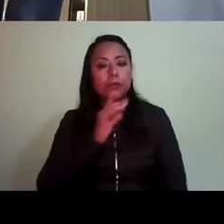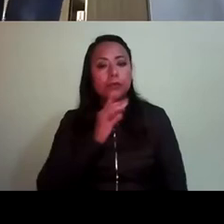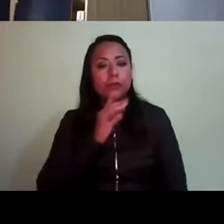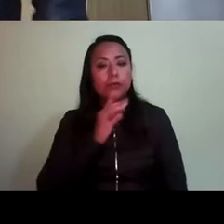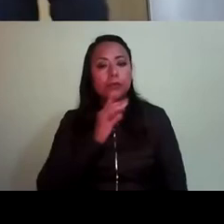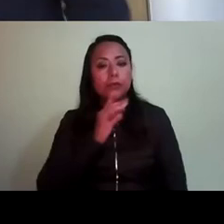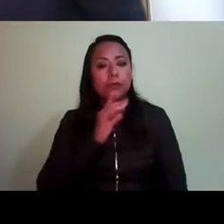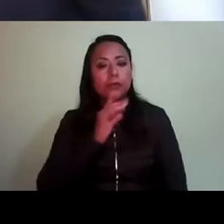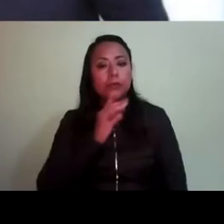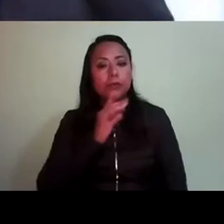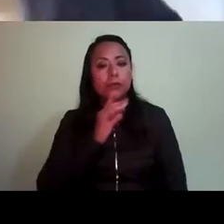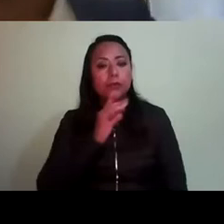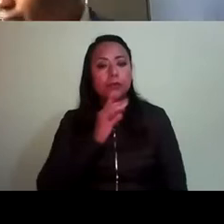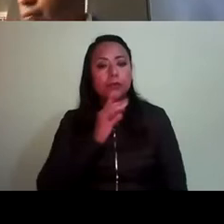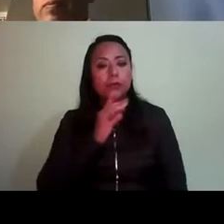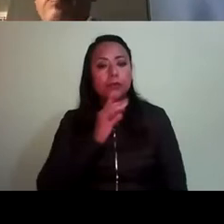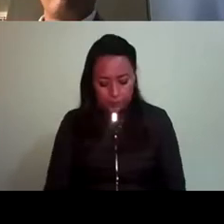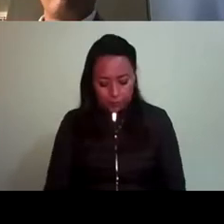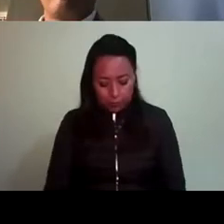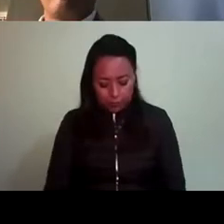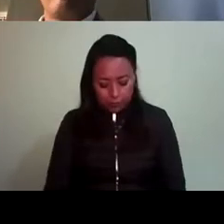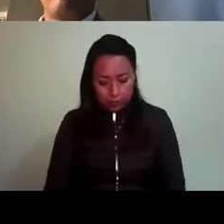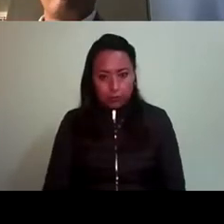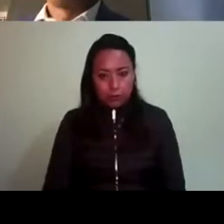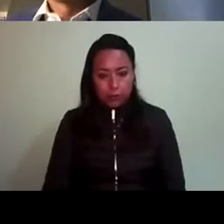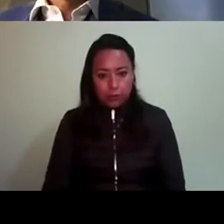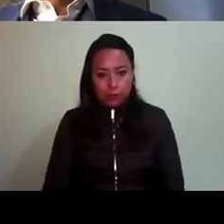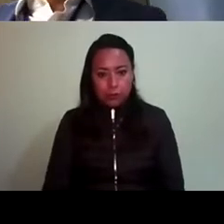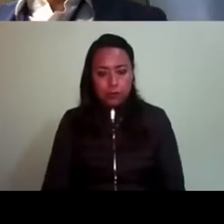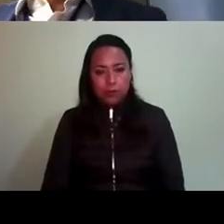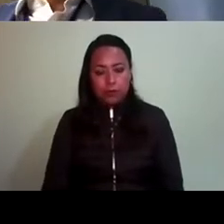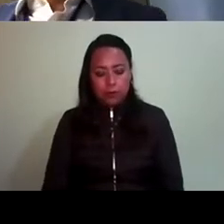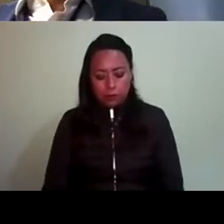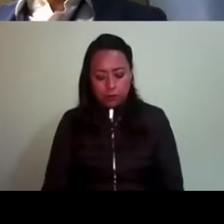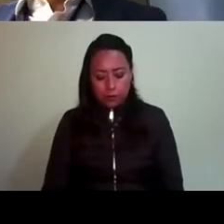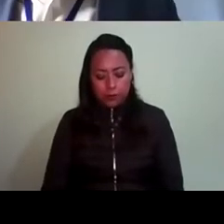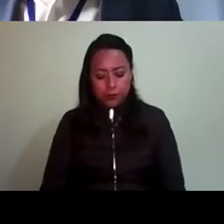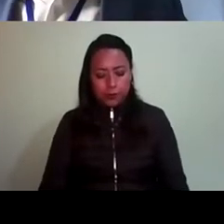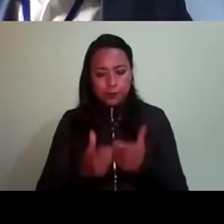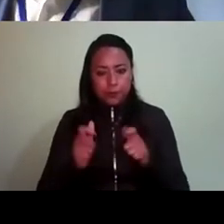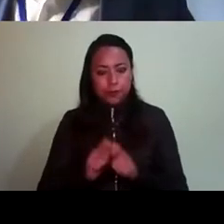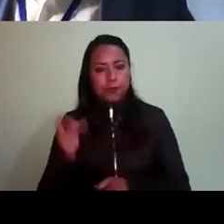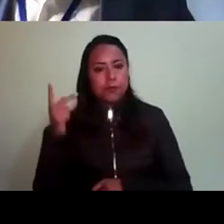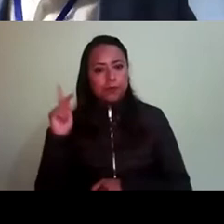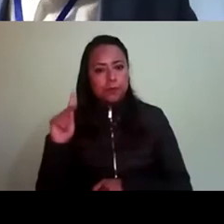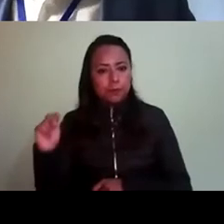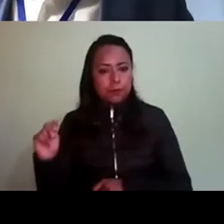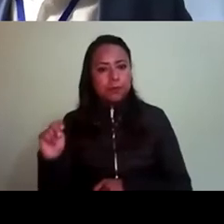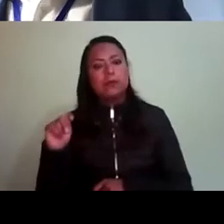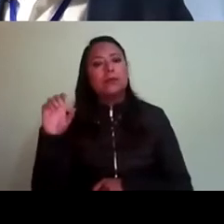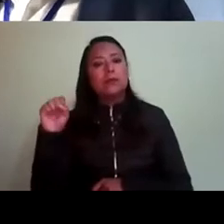para hacer uso de su derecho de réplica al Partido del Trabajo, la diputada Lilia Sarmiento, por el Partido de la Revolución Democrática.